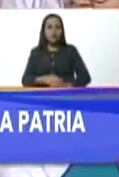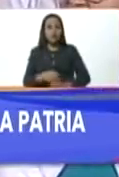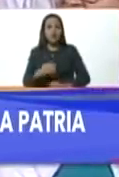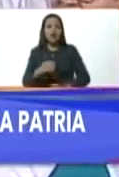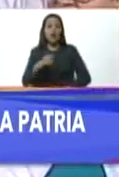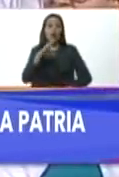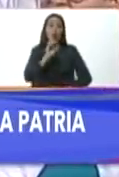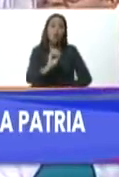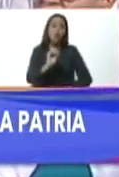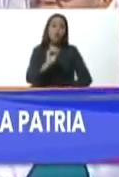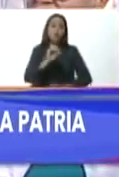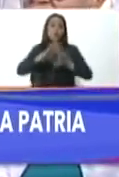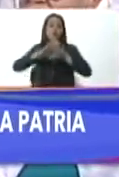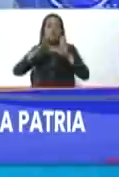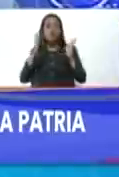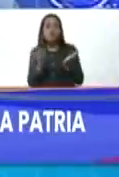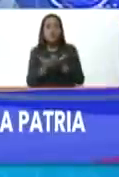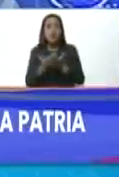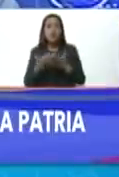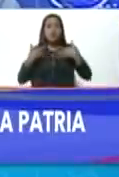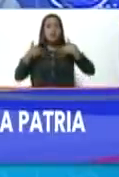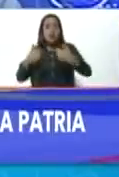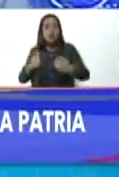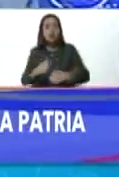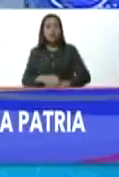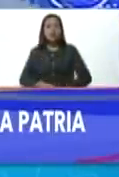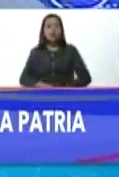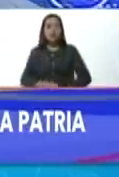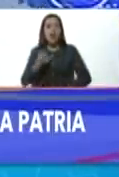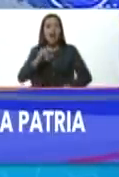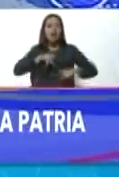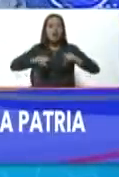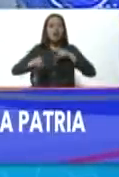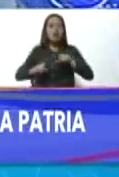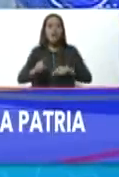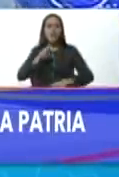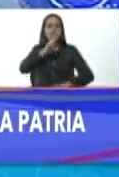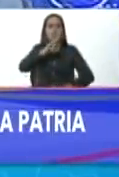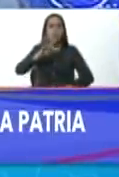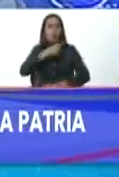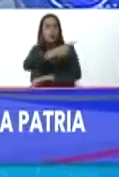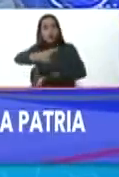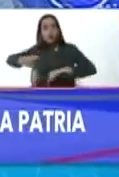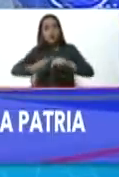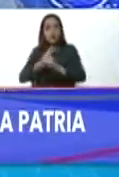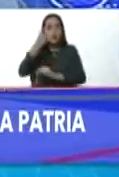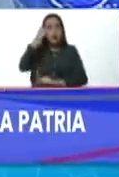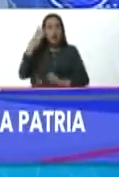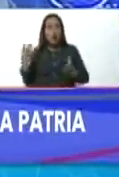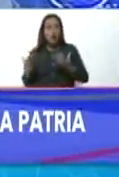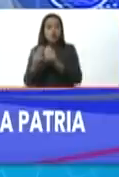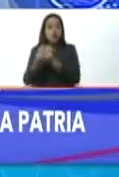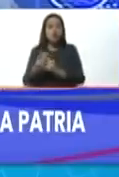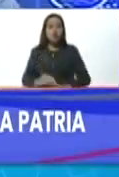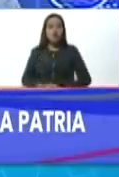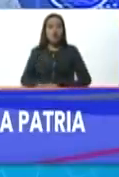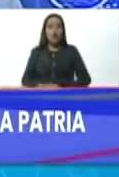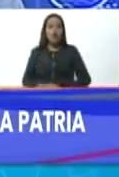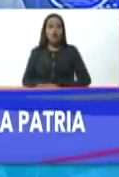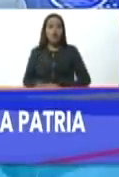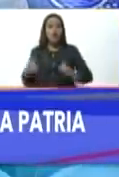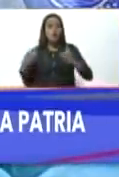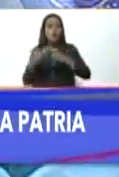Salud. Estamos en coordinación 24 horas del día con la Organización Mundial de la